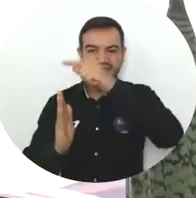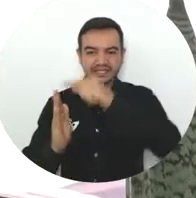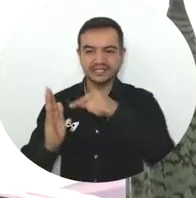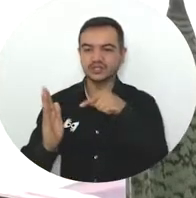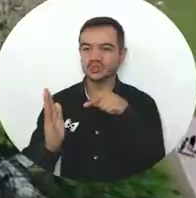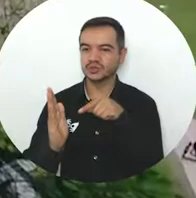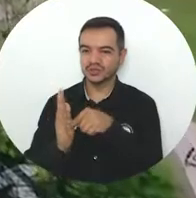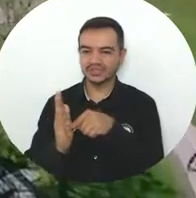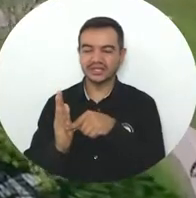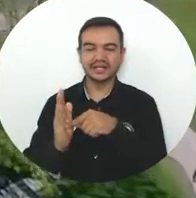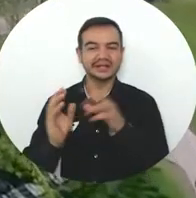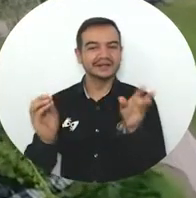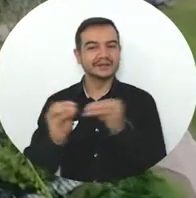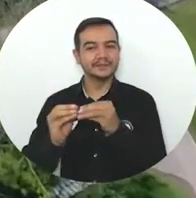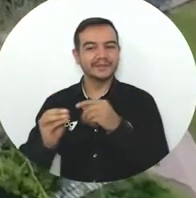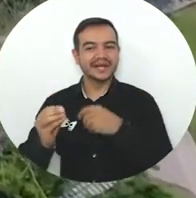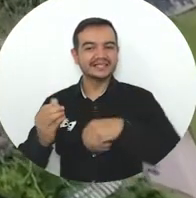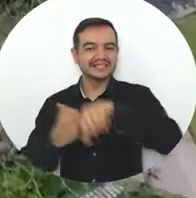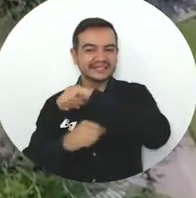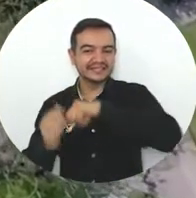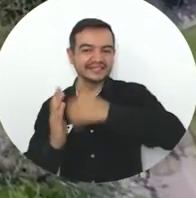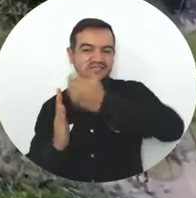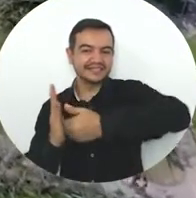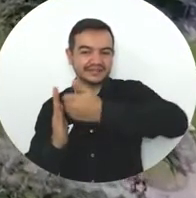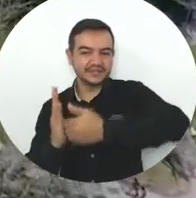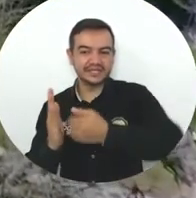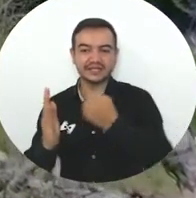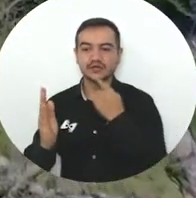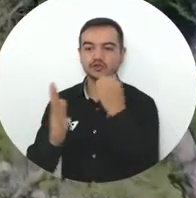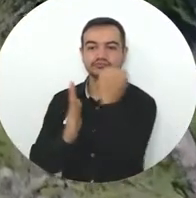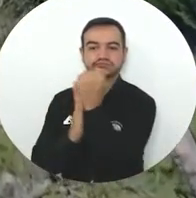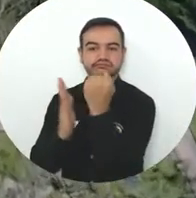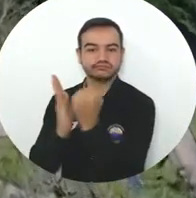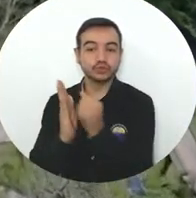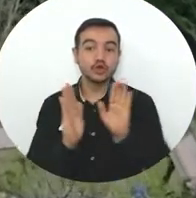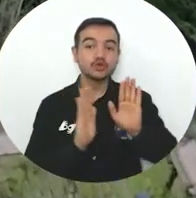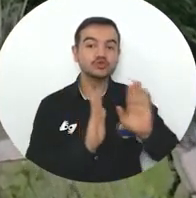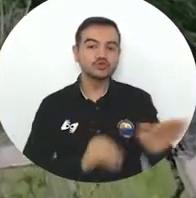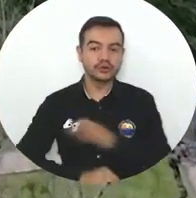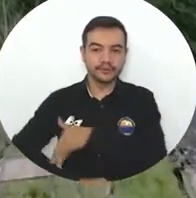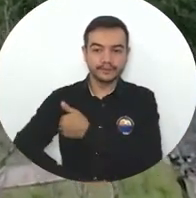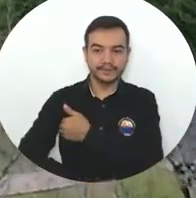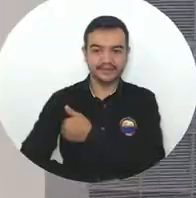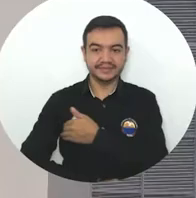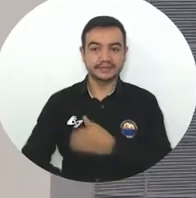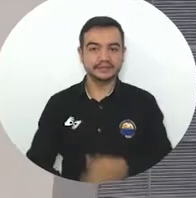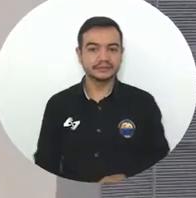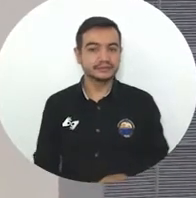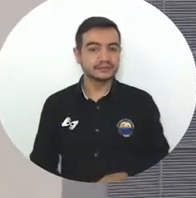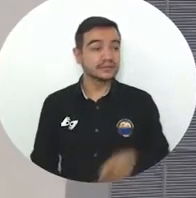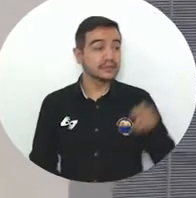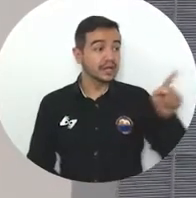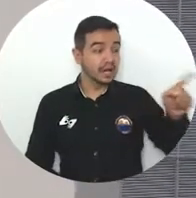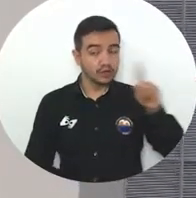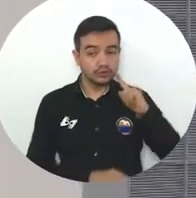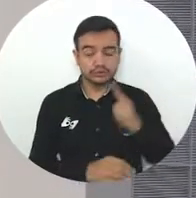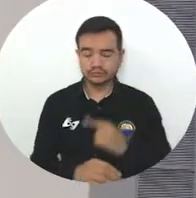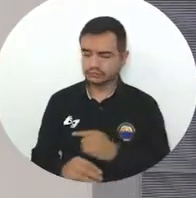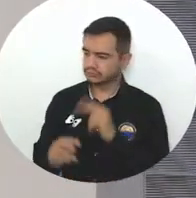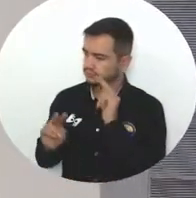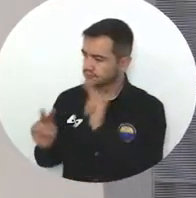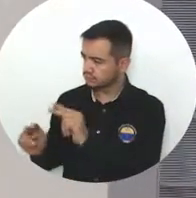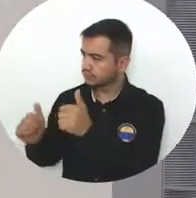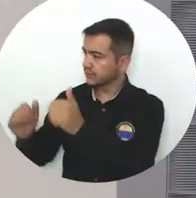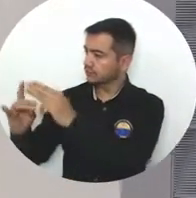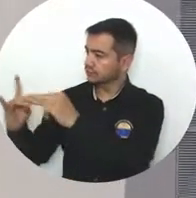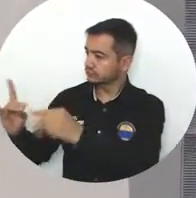acreditación, en los trámites de certificaciones que tiene el Ministerio. Nos felicitaron, nos dijeron que somos los únicos que estamos al día